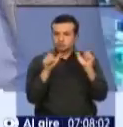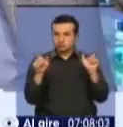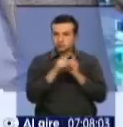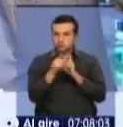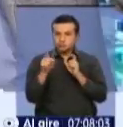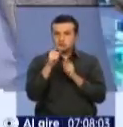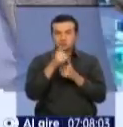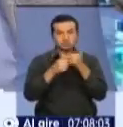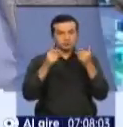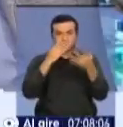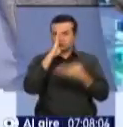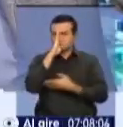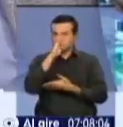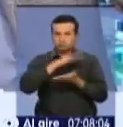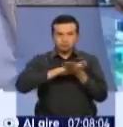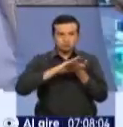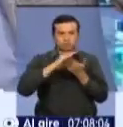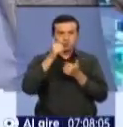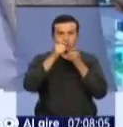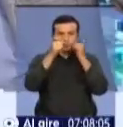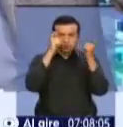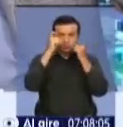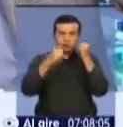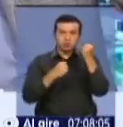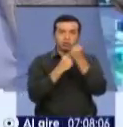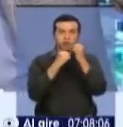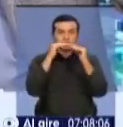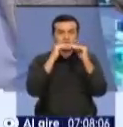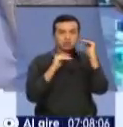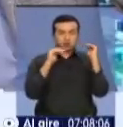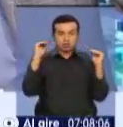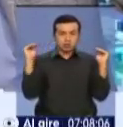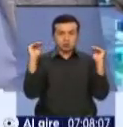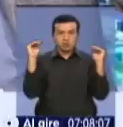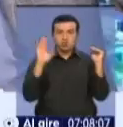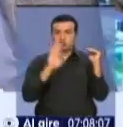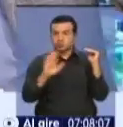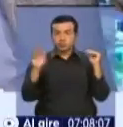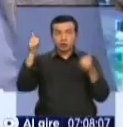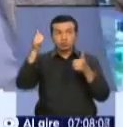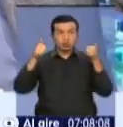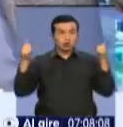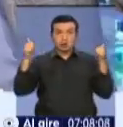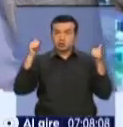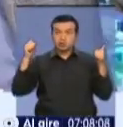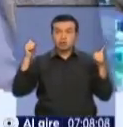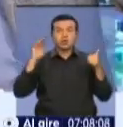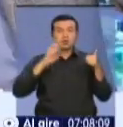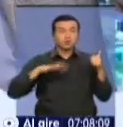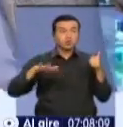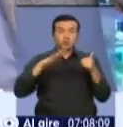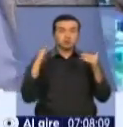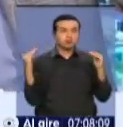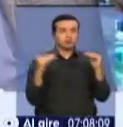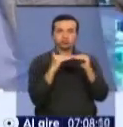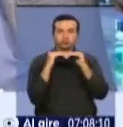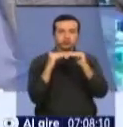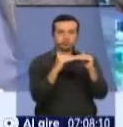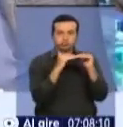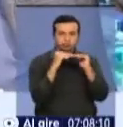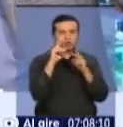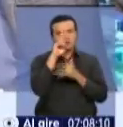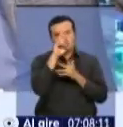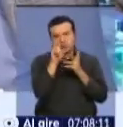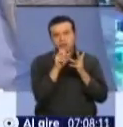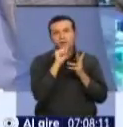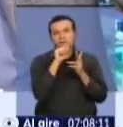de las autoridades de control y fortalecer el equilibrio entre las funciones del Estado. Estos temas tan genéricos todavía,